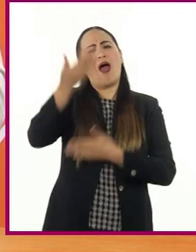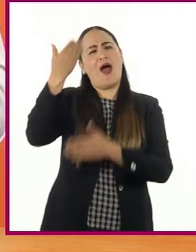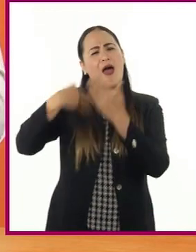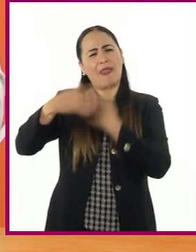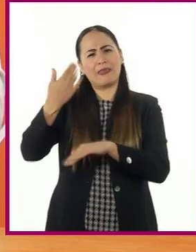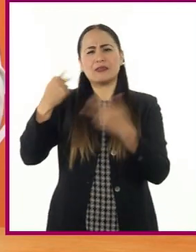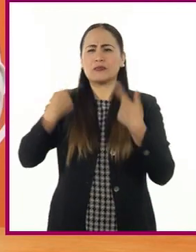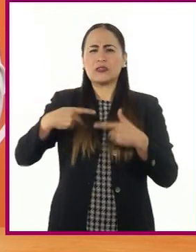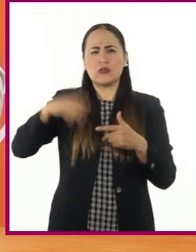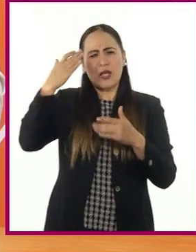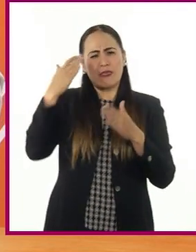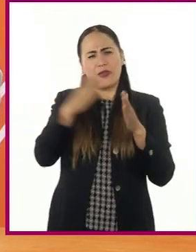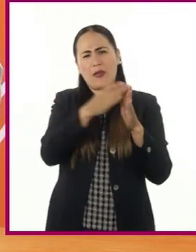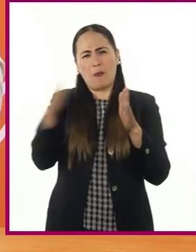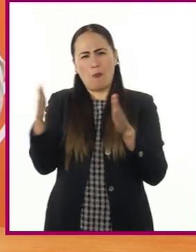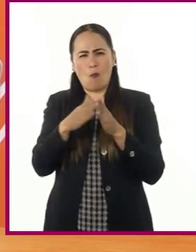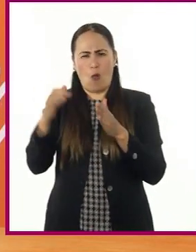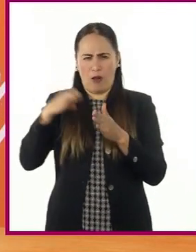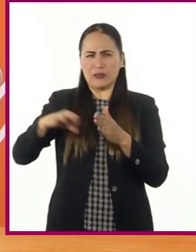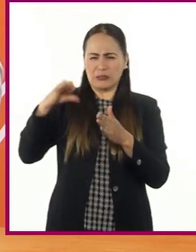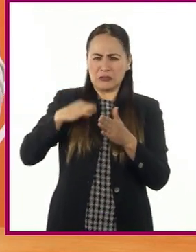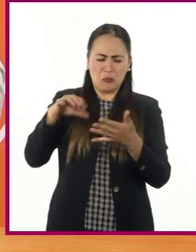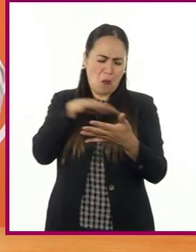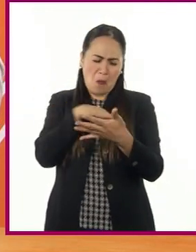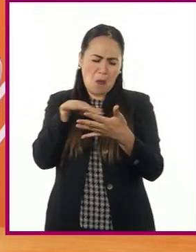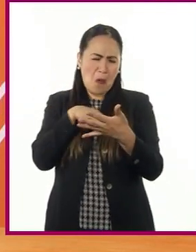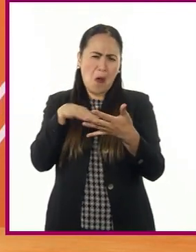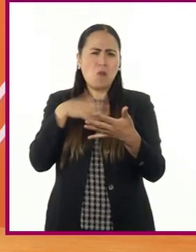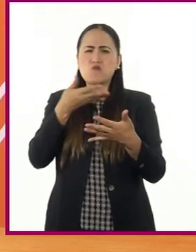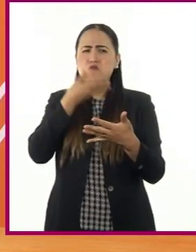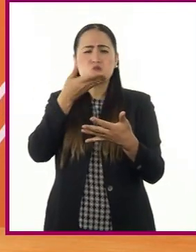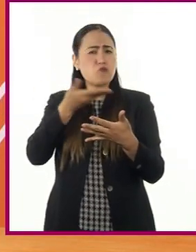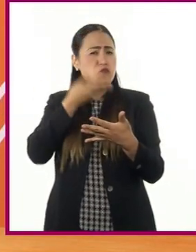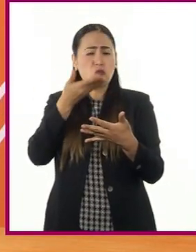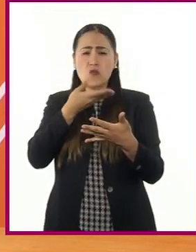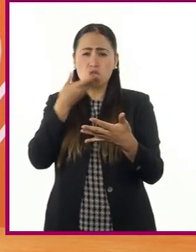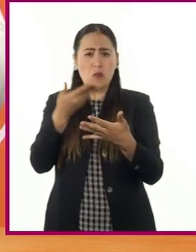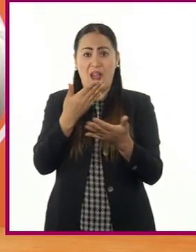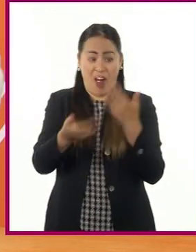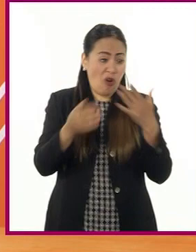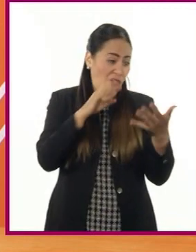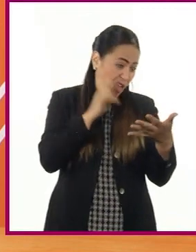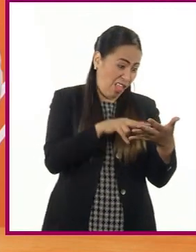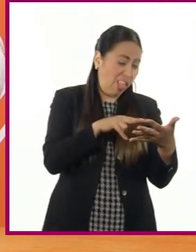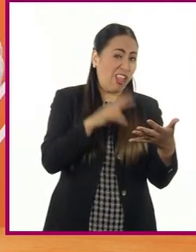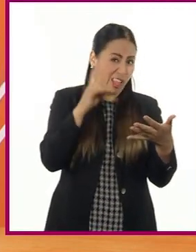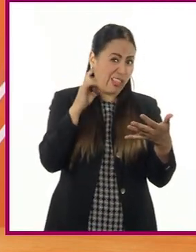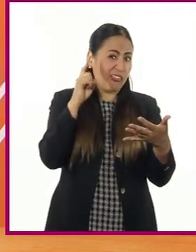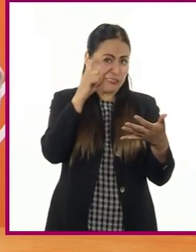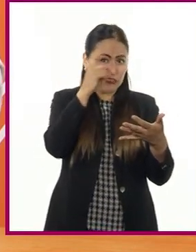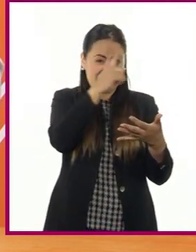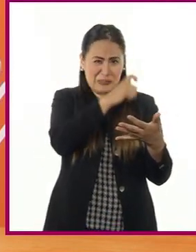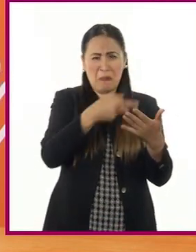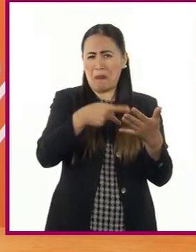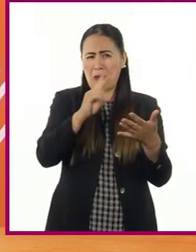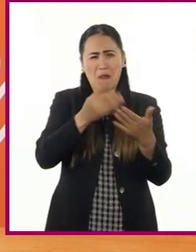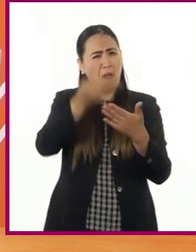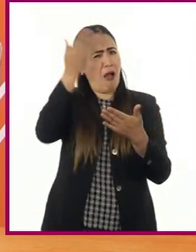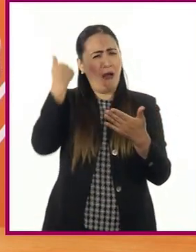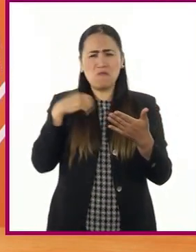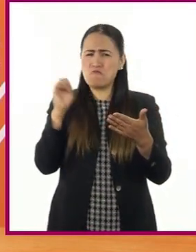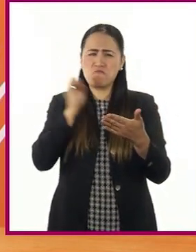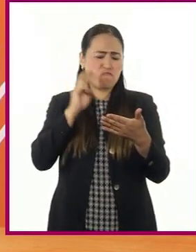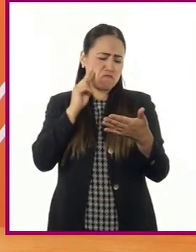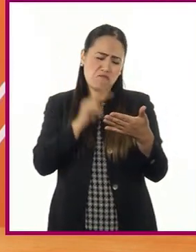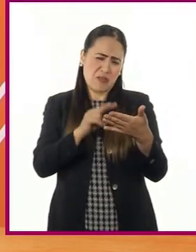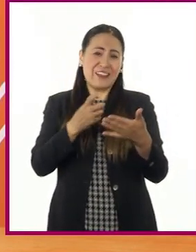escuchas de la época, porque eran formas que estaban en uso en ese momento y que se entienden bien. ¿Ves cómo